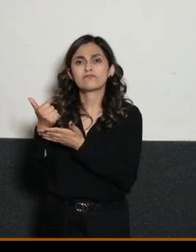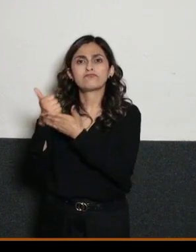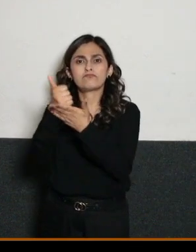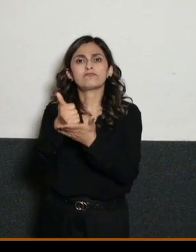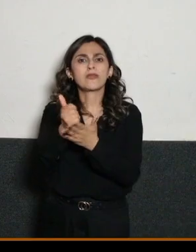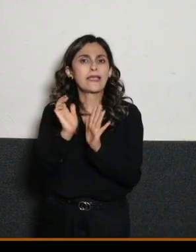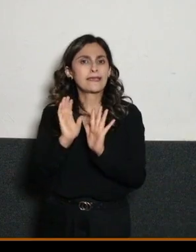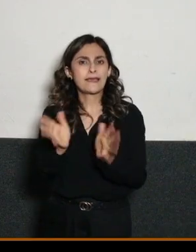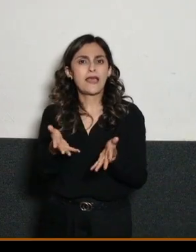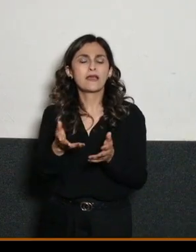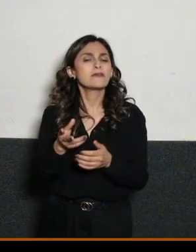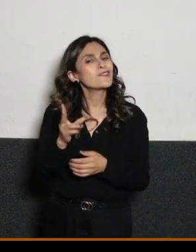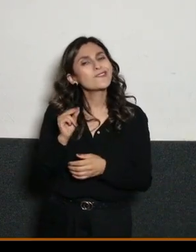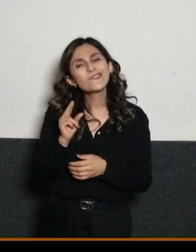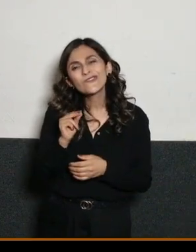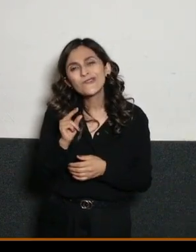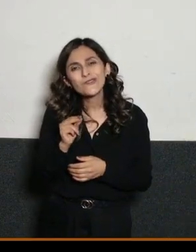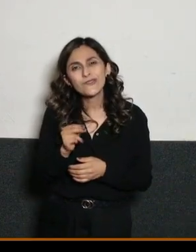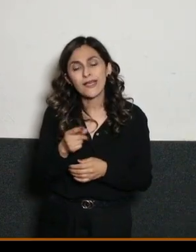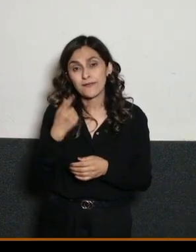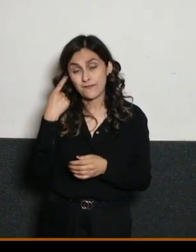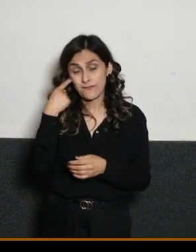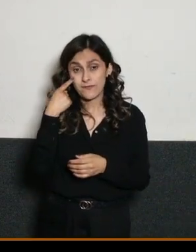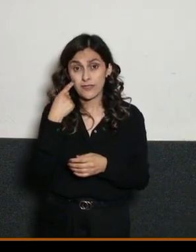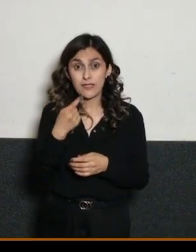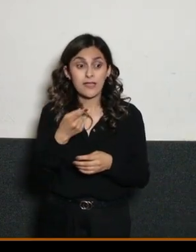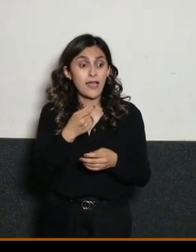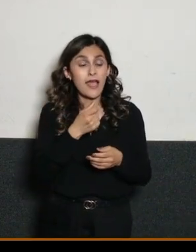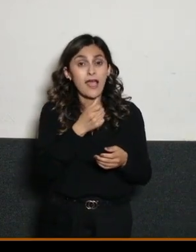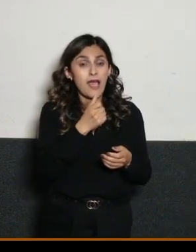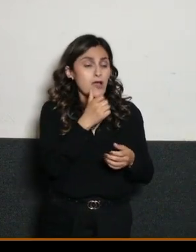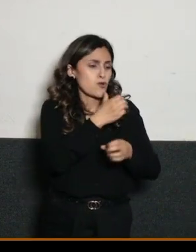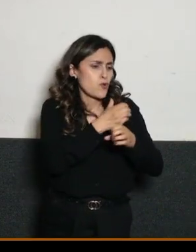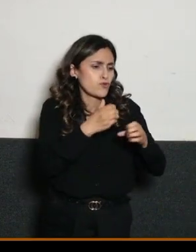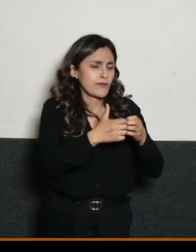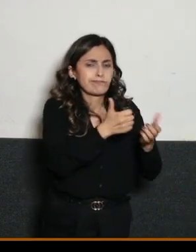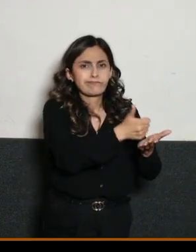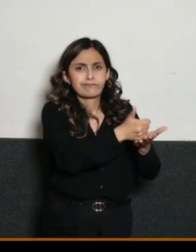Porque las herramientas no se hacen a sí mismas, hasta ahora.